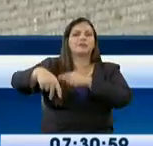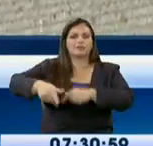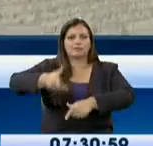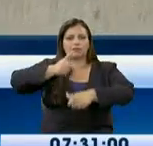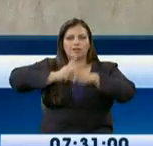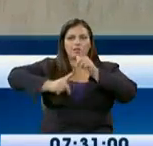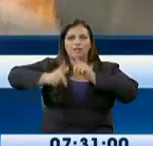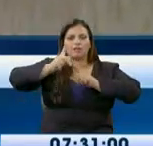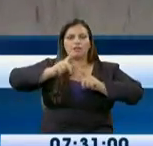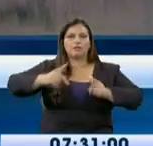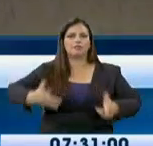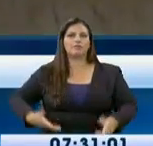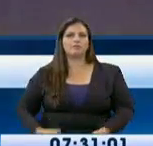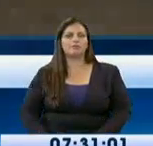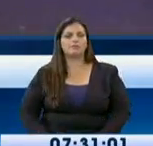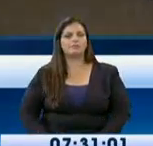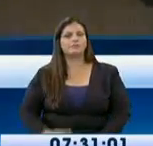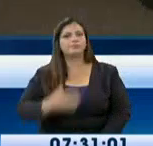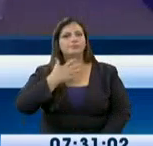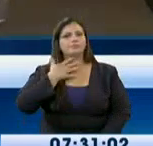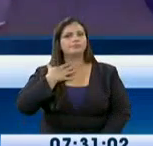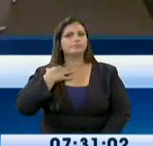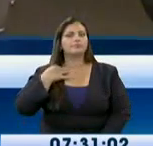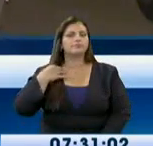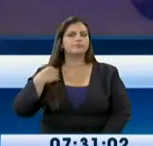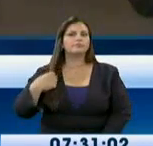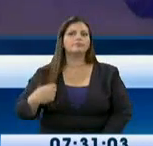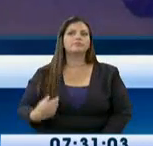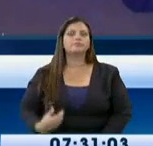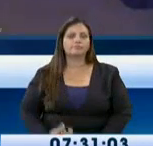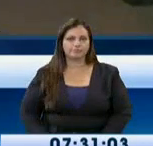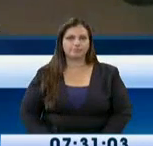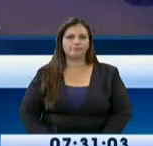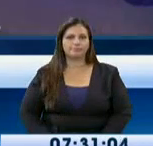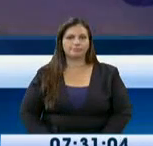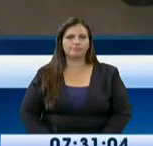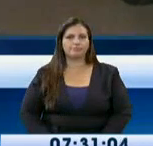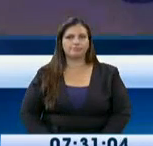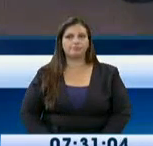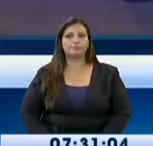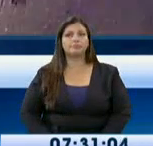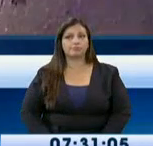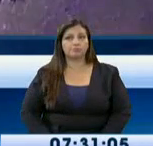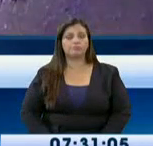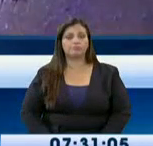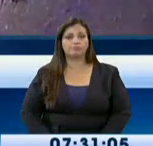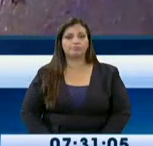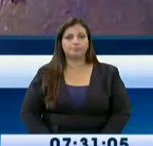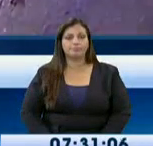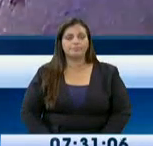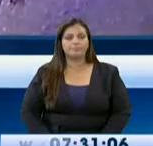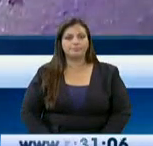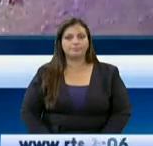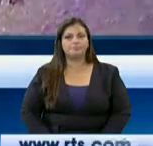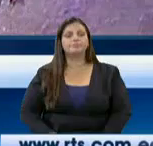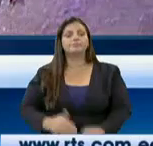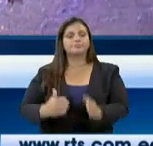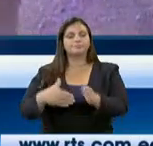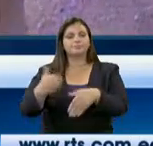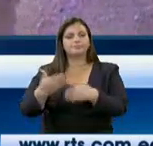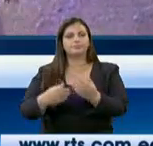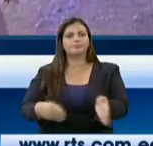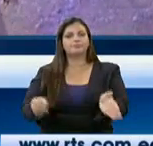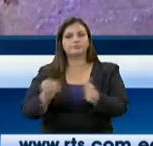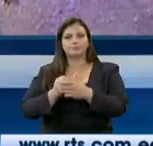conducen con los tragos encima, entonces es muy recurrente ver eso. Pero también hay de los otros, como bien lo señala. Más adelante